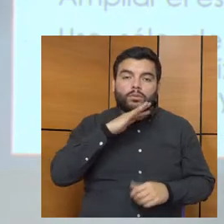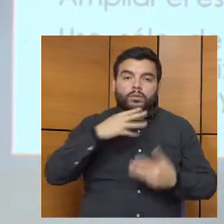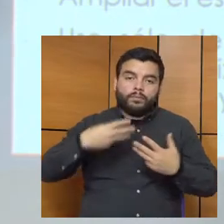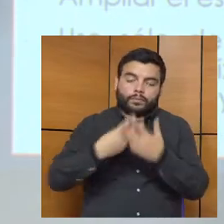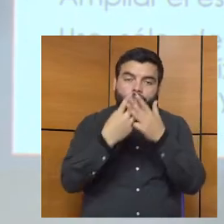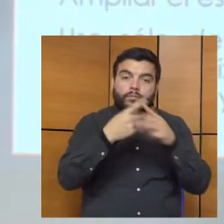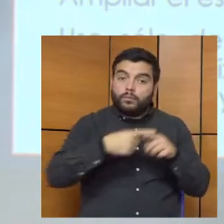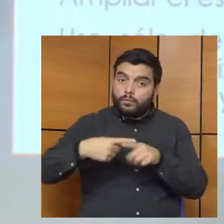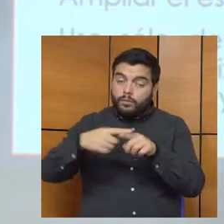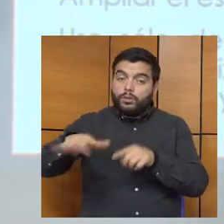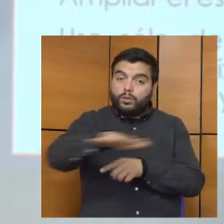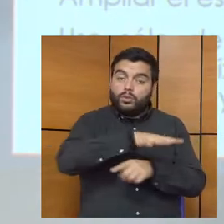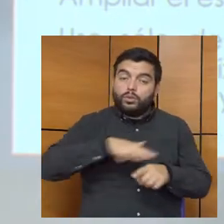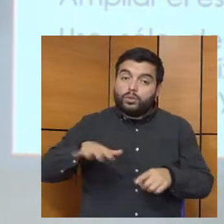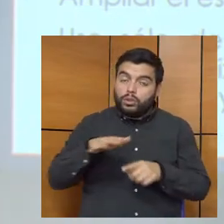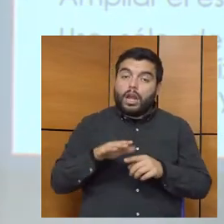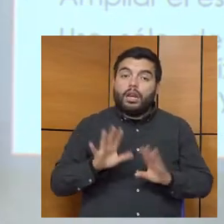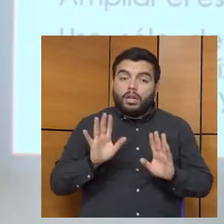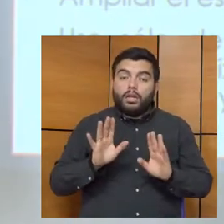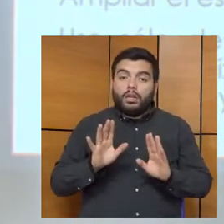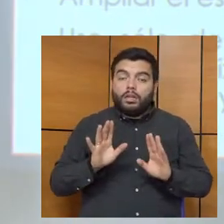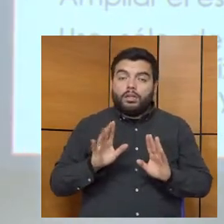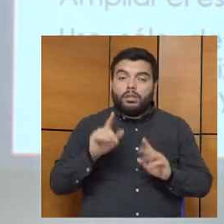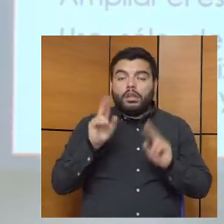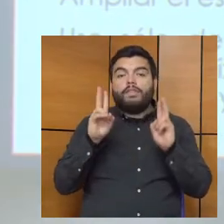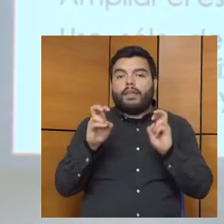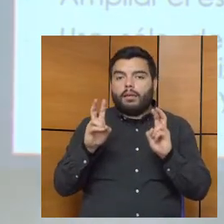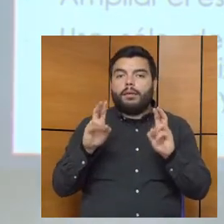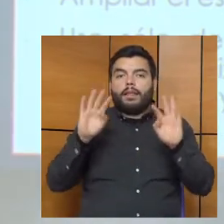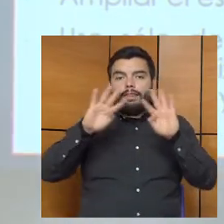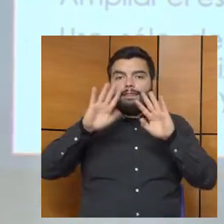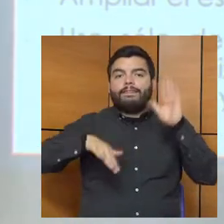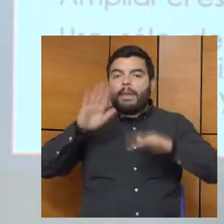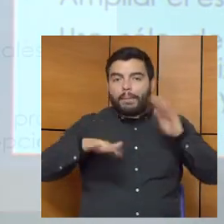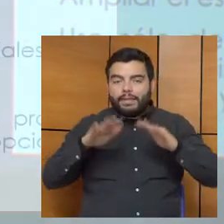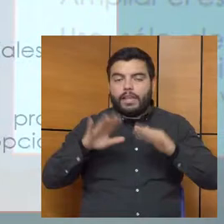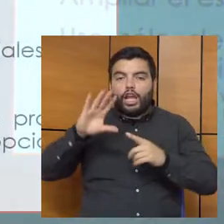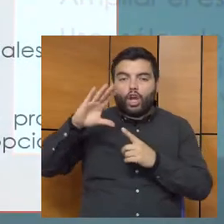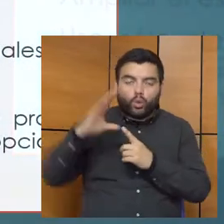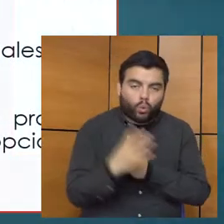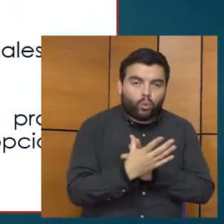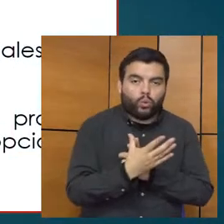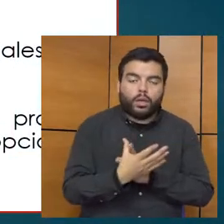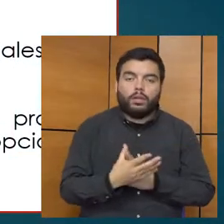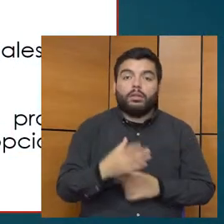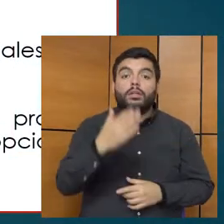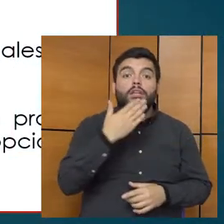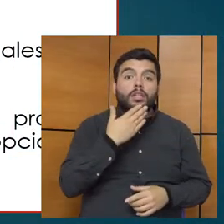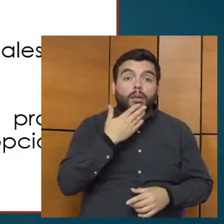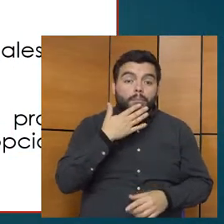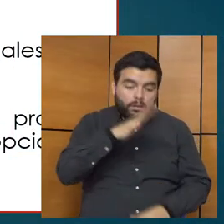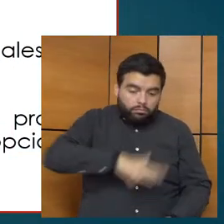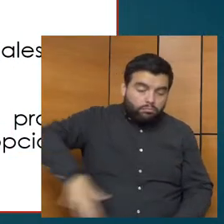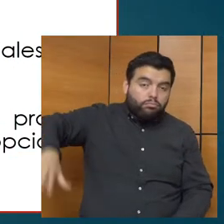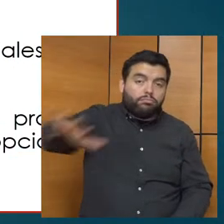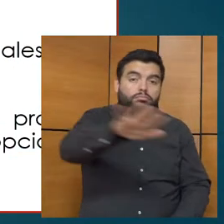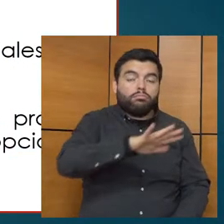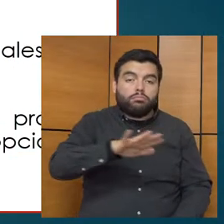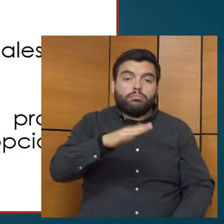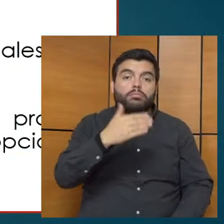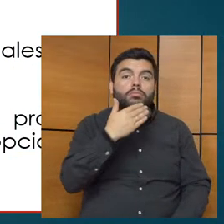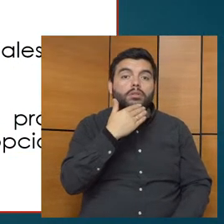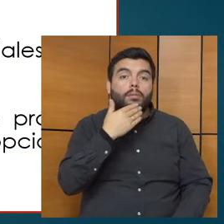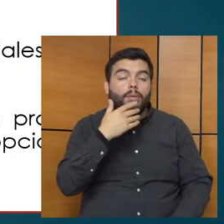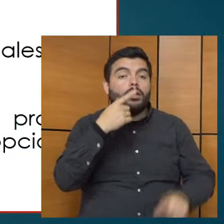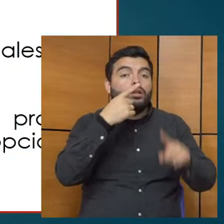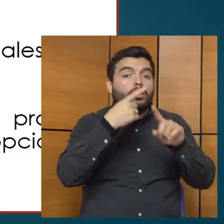variar en función de la cultura, fundamentalmente, ¿no? Y aparte de las variables sociodemográficas, interesante también unir algunas de las